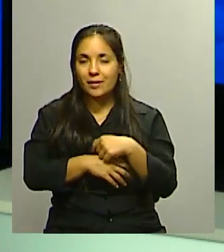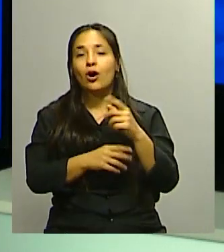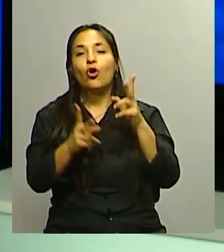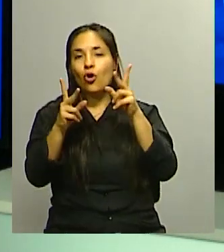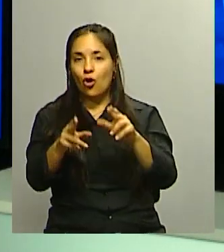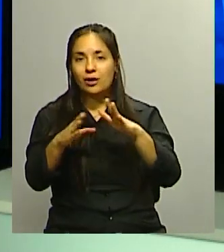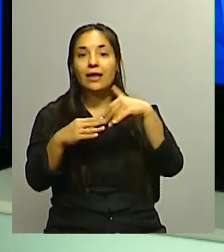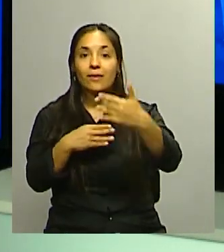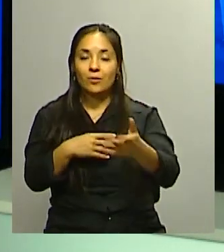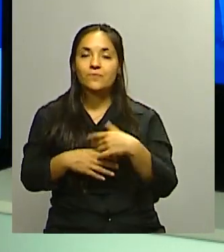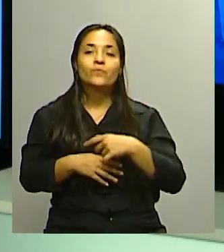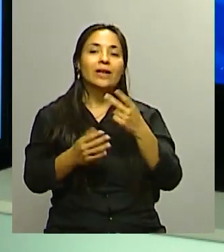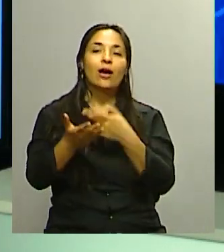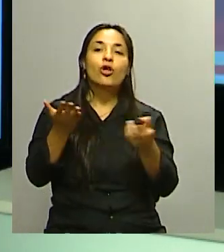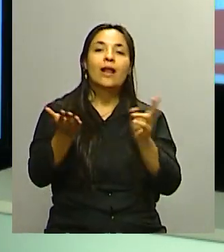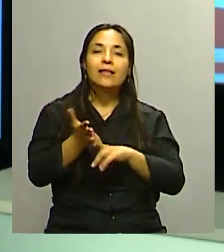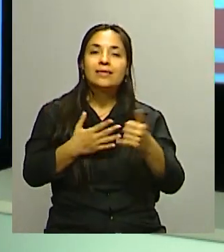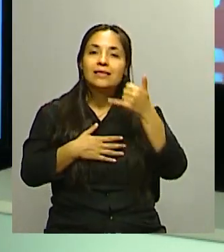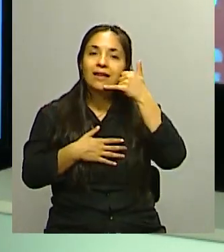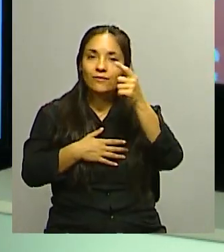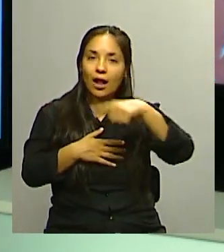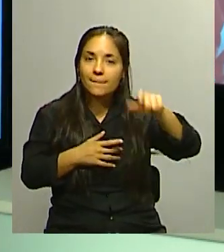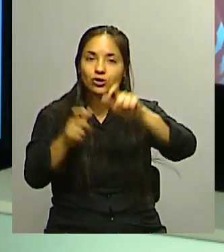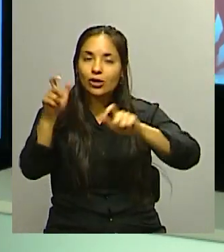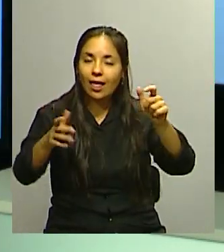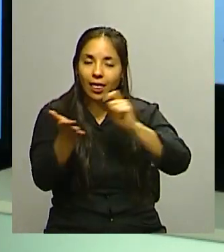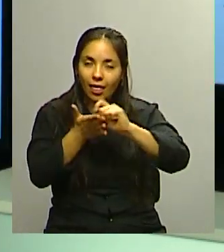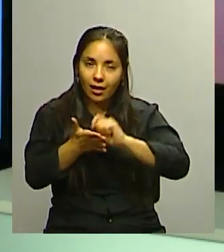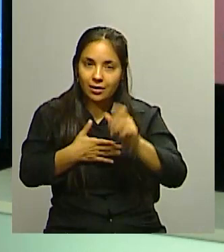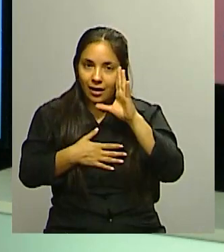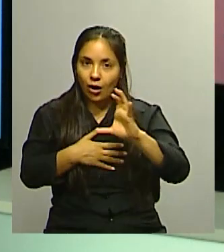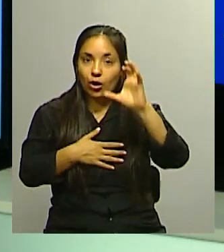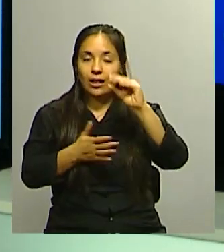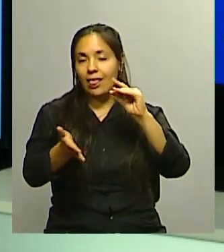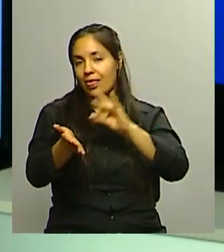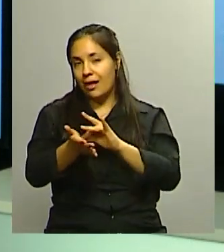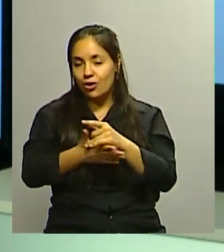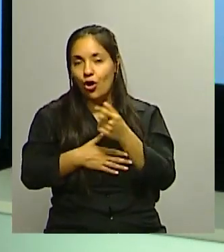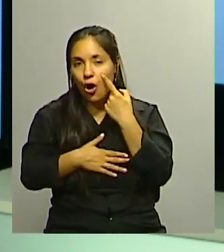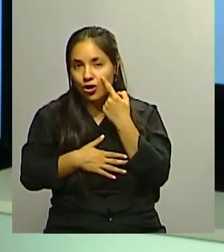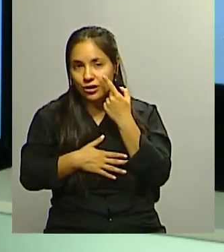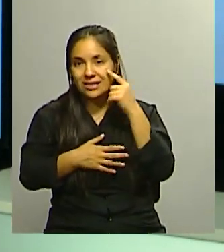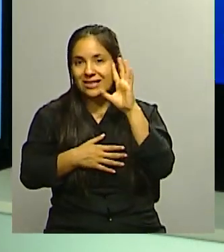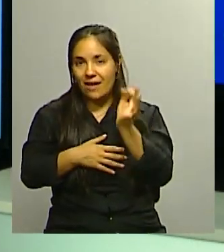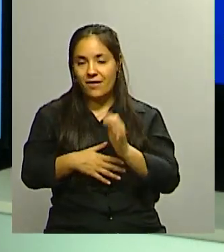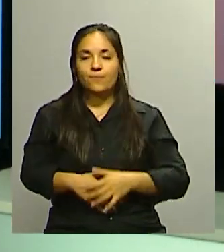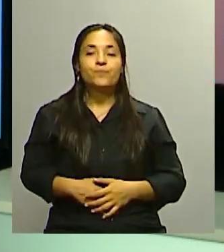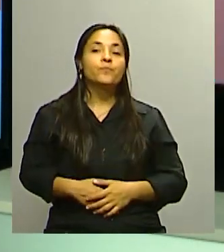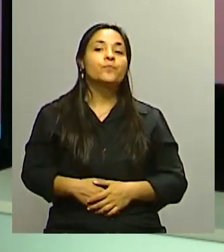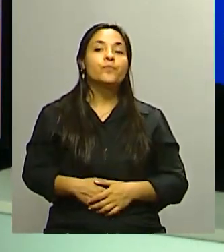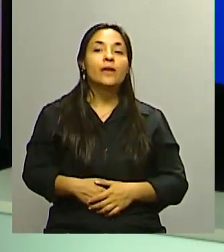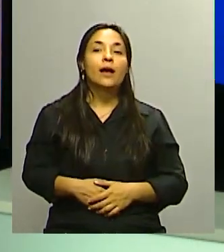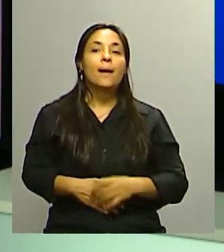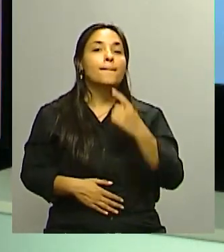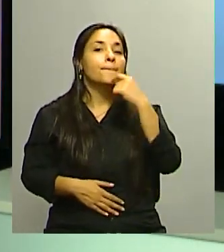repasar nuevamente los teléfonos para que la gente se quede ahí del otro lado, digamos, con el dato que seguramente quieren, que es el teléfono.